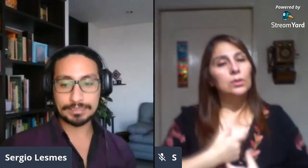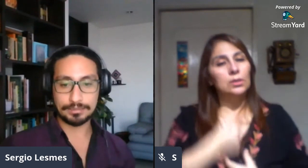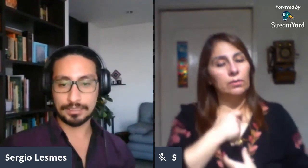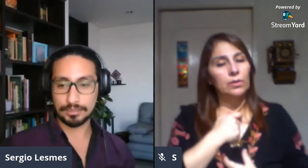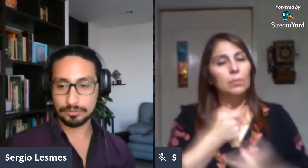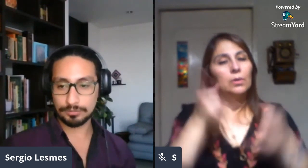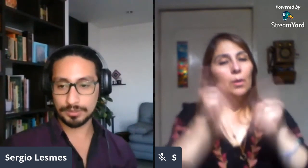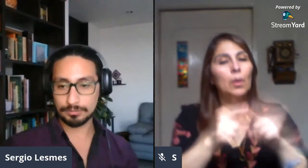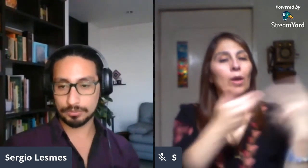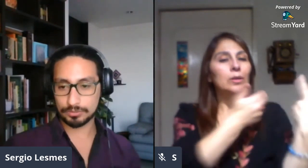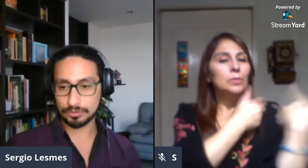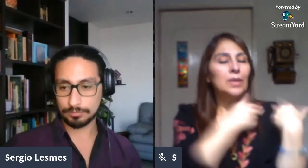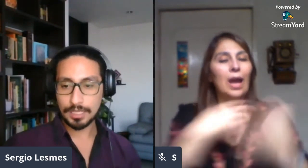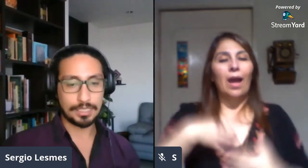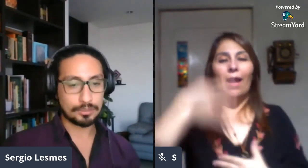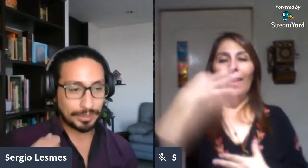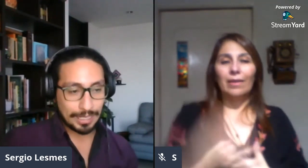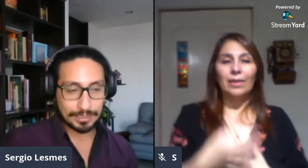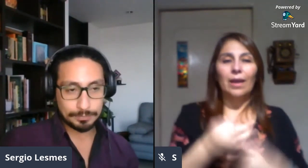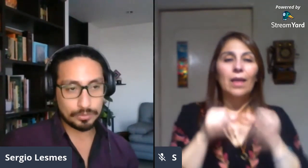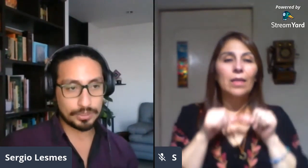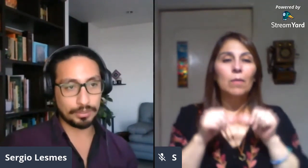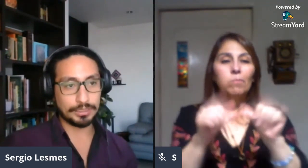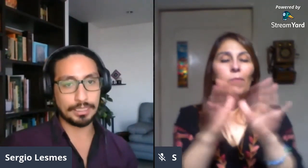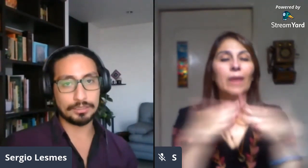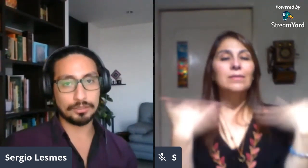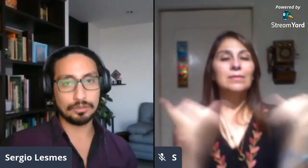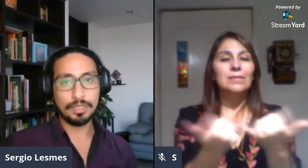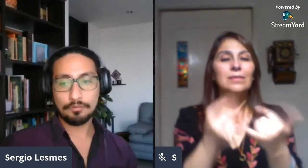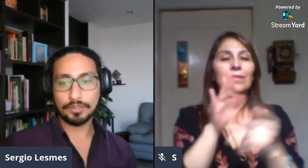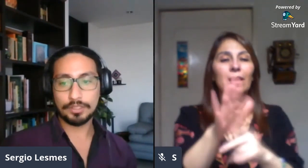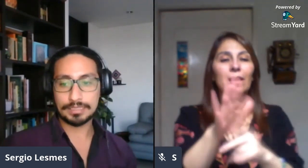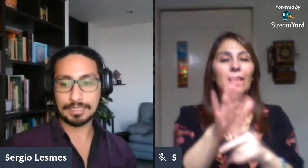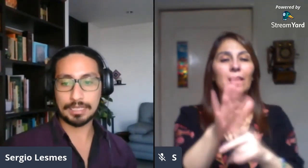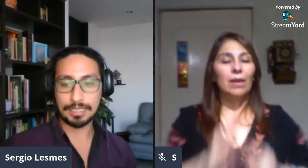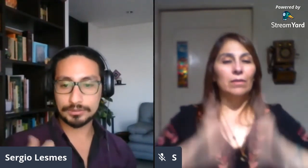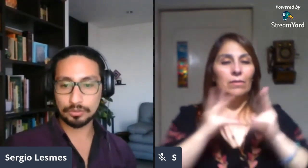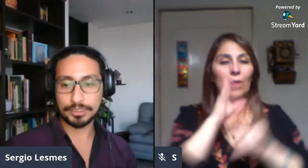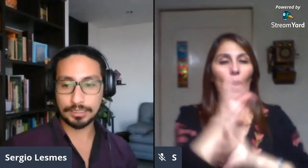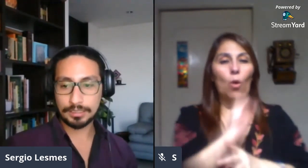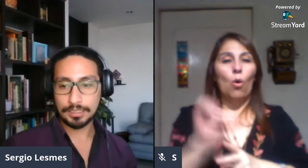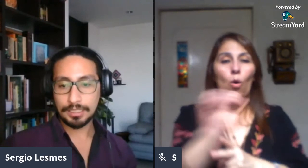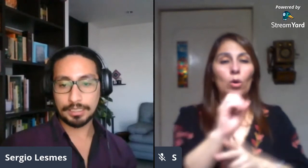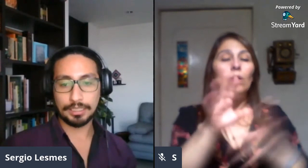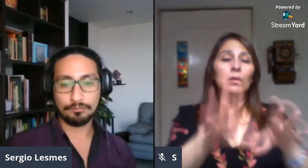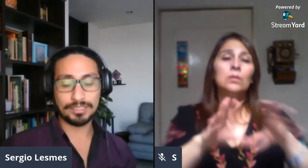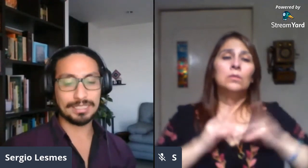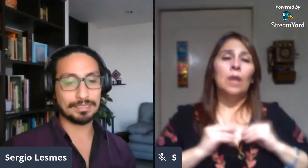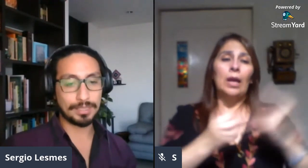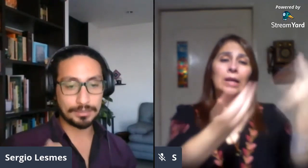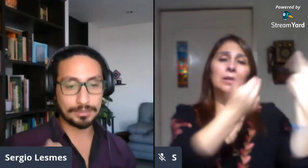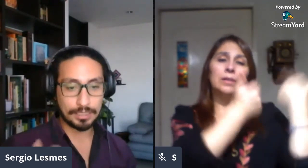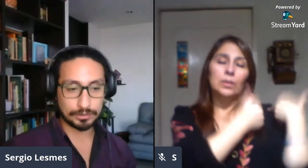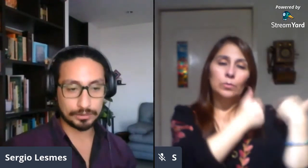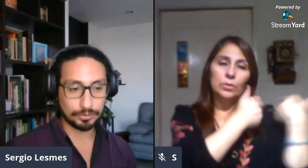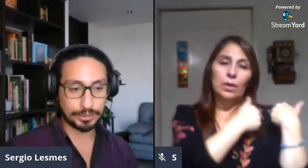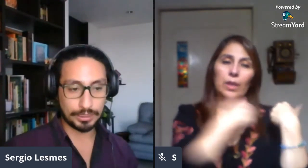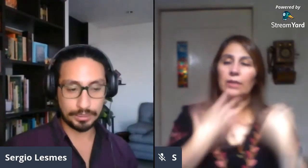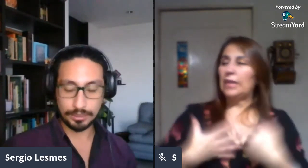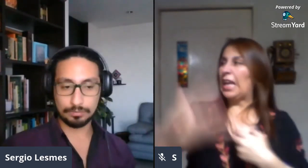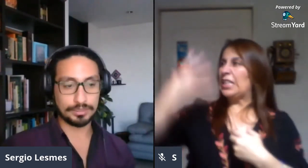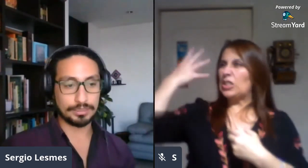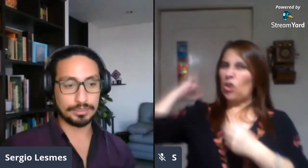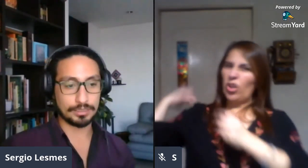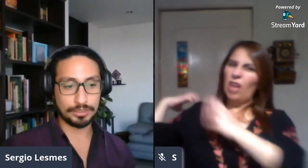ética y existencial de los mismos hombres, de asumir la responsabilidad, ¿no?, frente a esa carga histórica, frente a ese mandato de género,